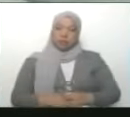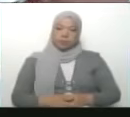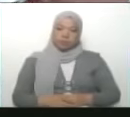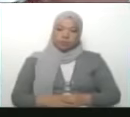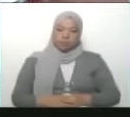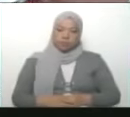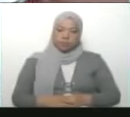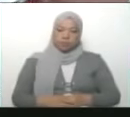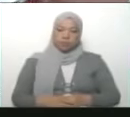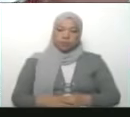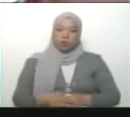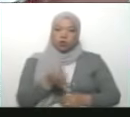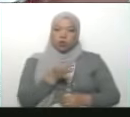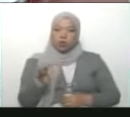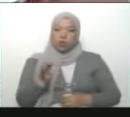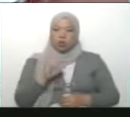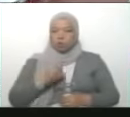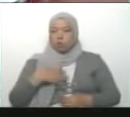Bueno,